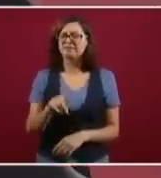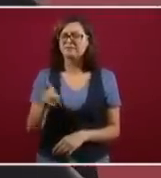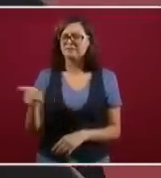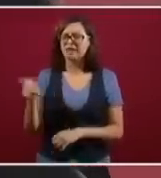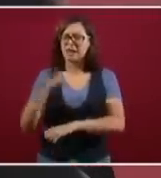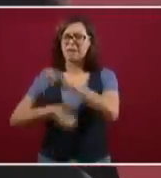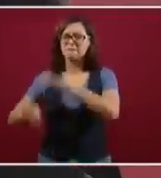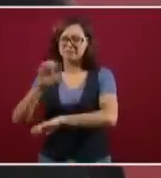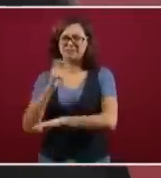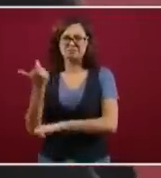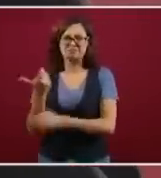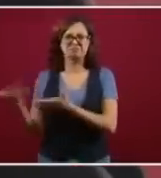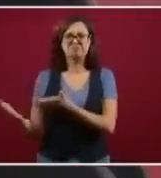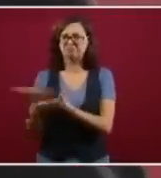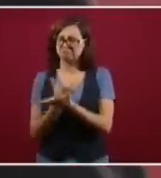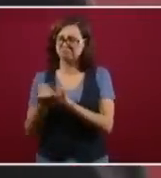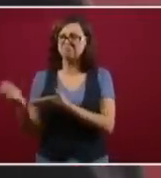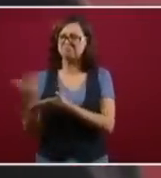pero no van a tener